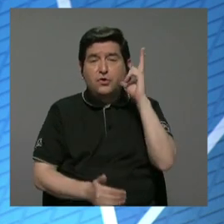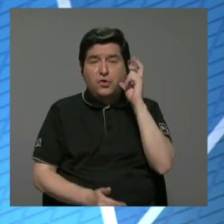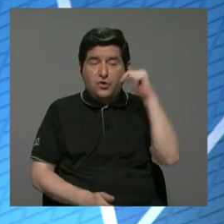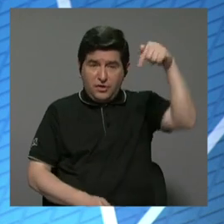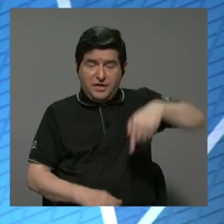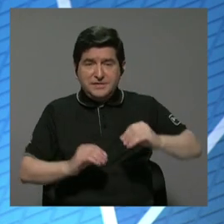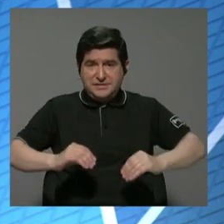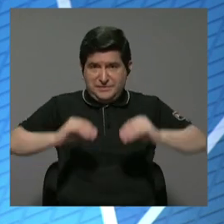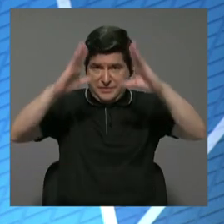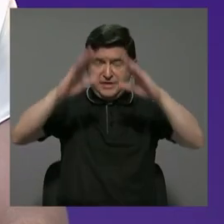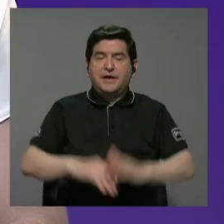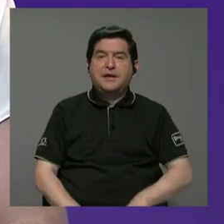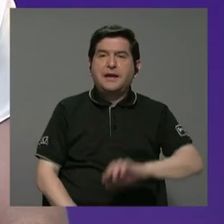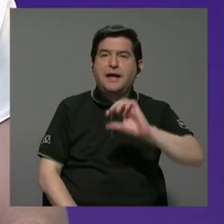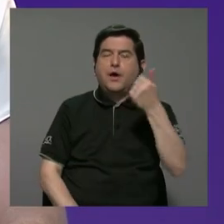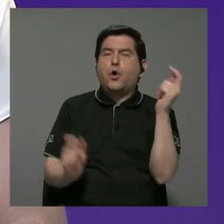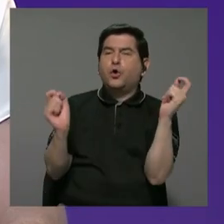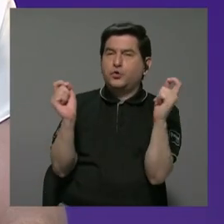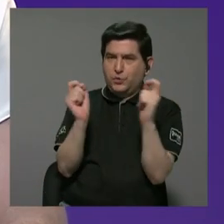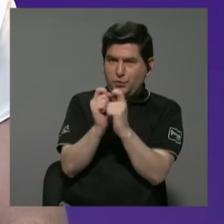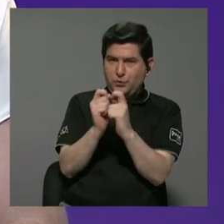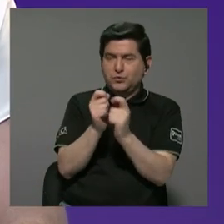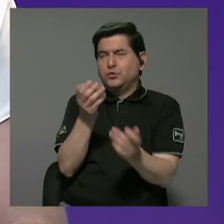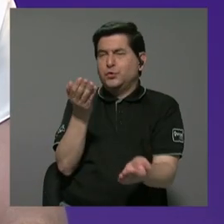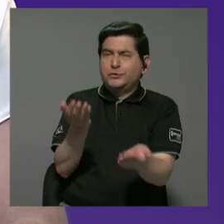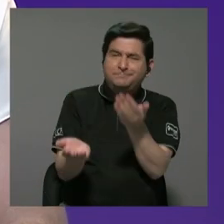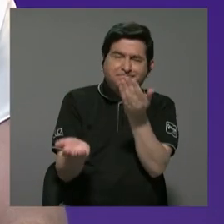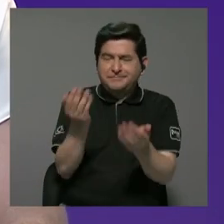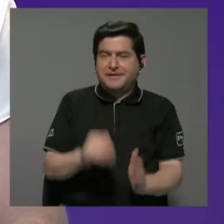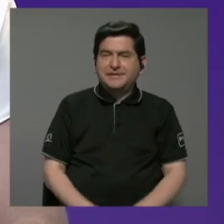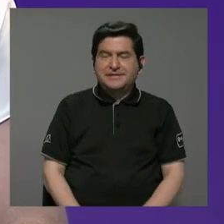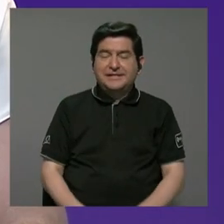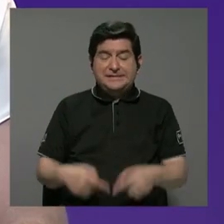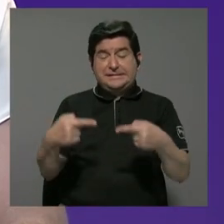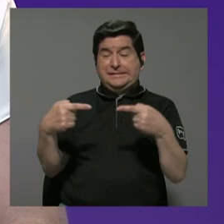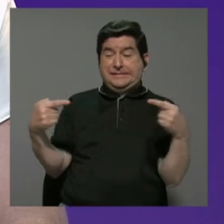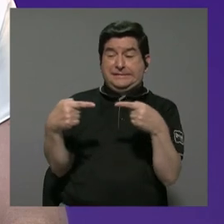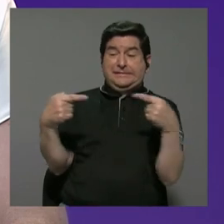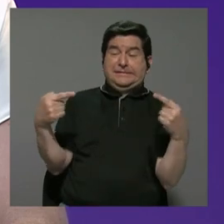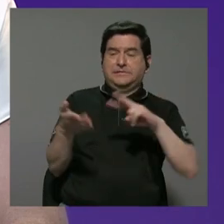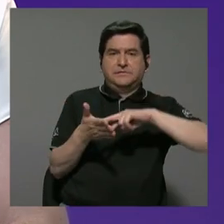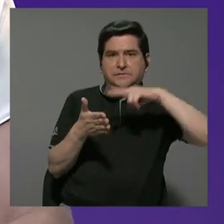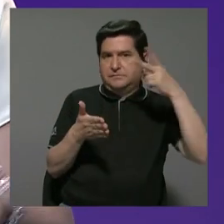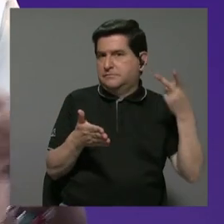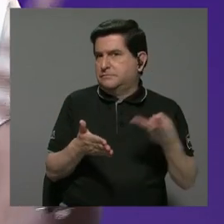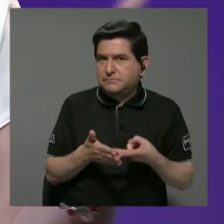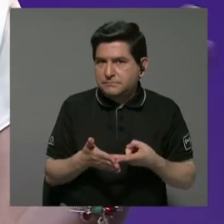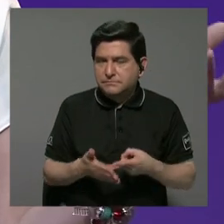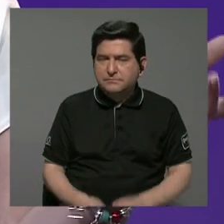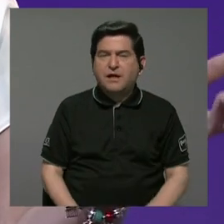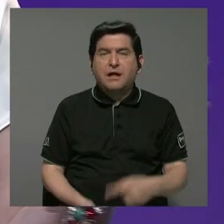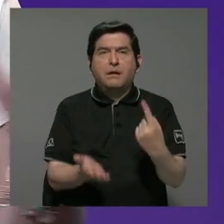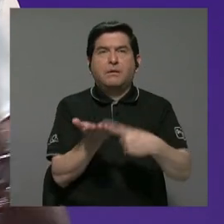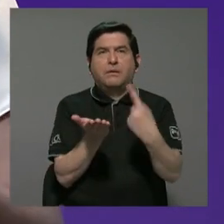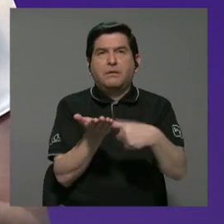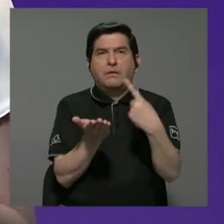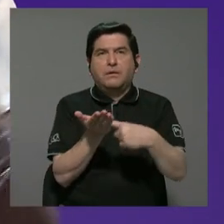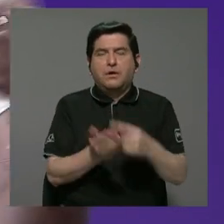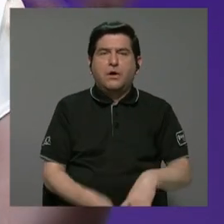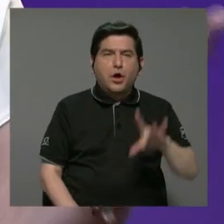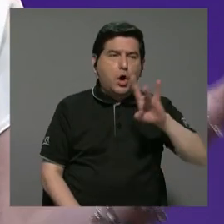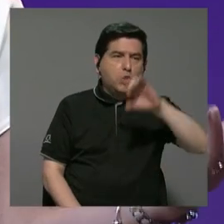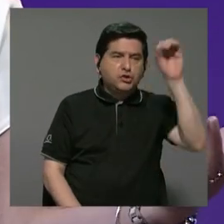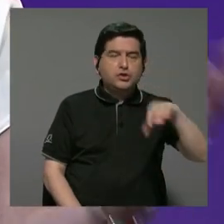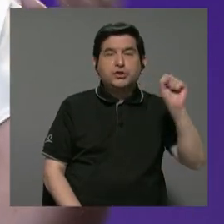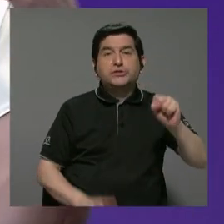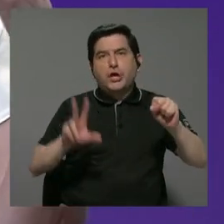mañana. Sí, el otro punto es un poco, digamos, lo contradictorio que implica, ¿verdad?, estar en esta discusión sobre si el 8%